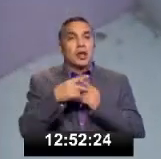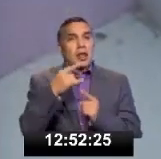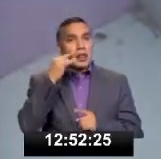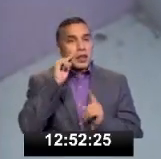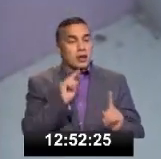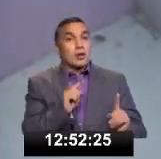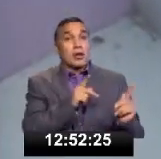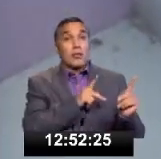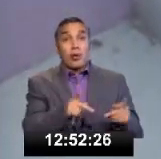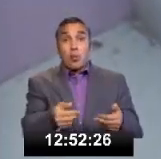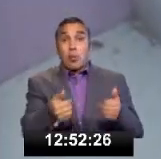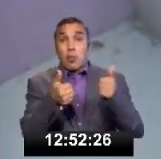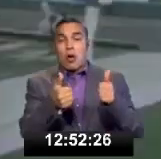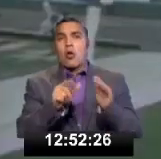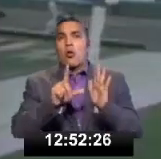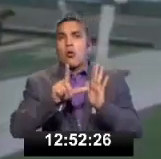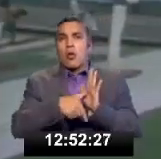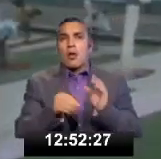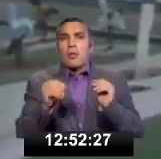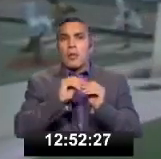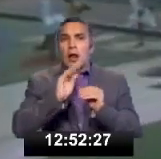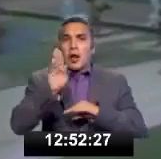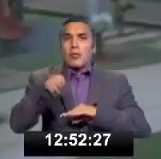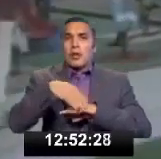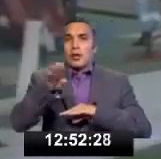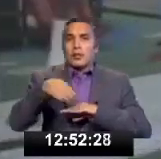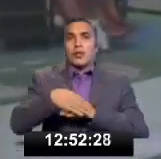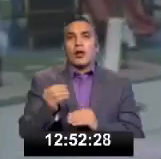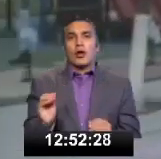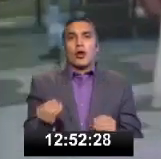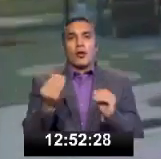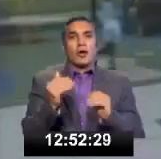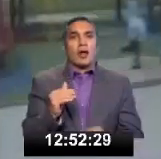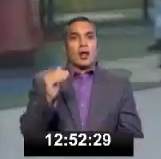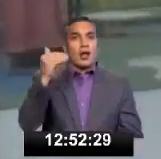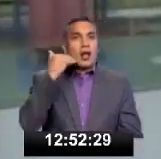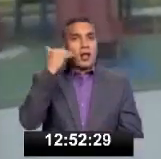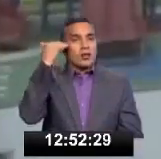Si los protocolos funcionan, más adelante se sumarán los jóvenes. Cristian Hidalgo, TC Televisión.